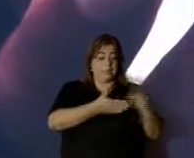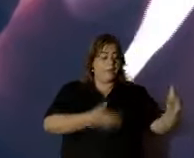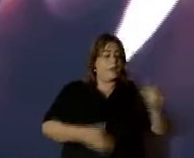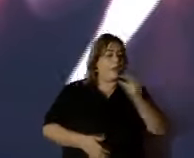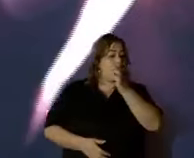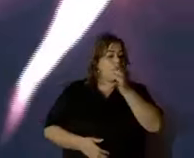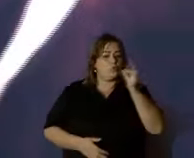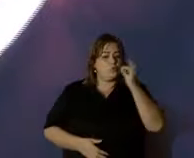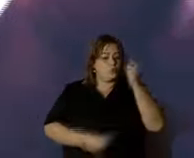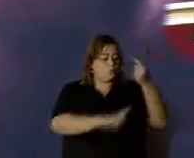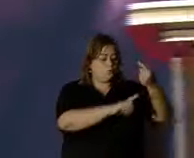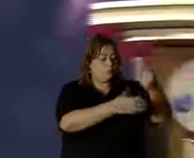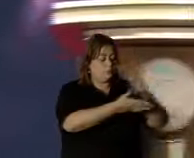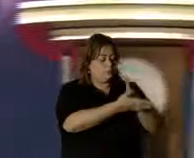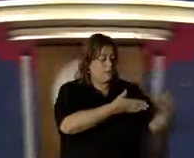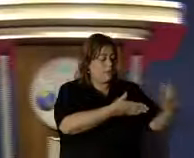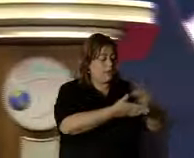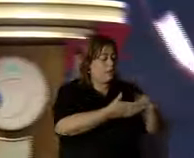antes.